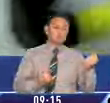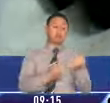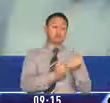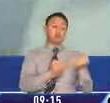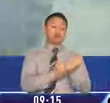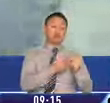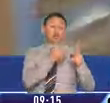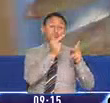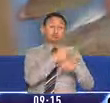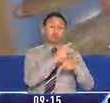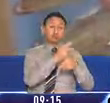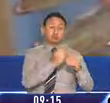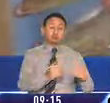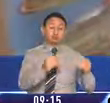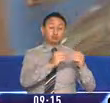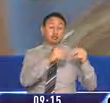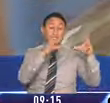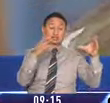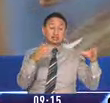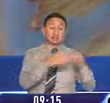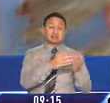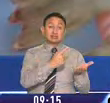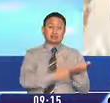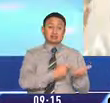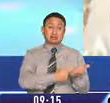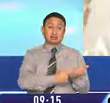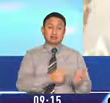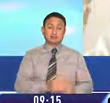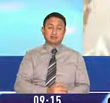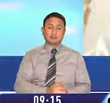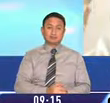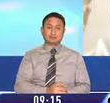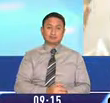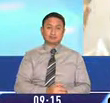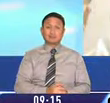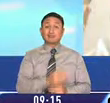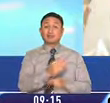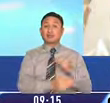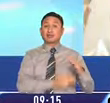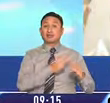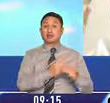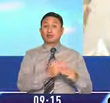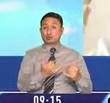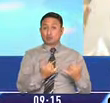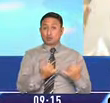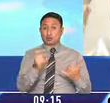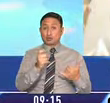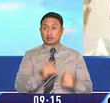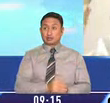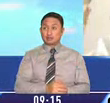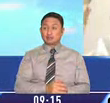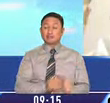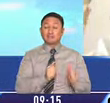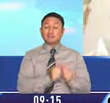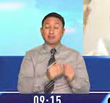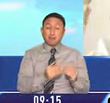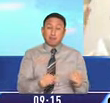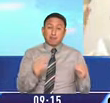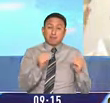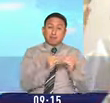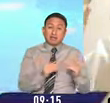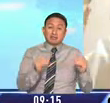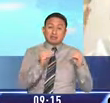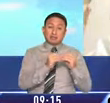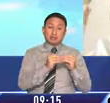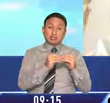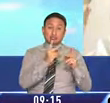fortalecimiento productivo del sector camaronero. El mundo globalizado exige que cada vez se incremente el